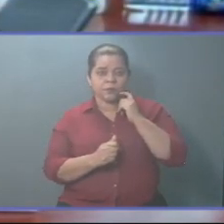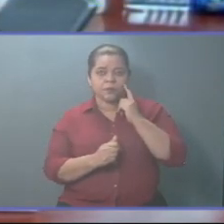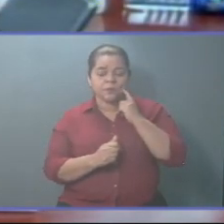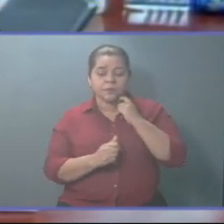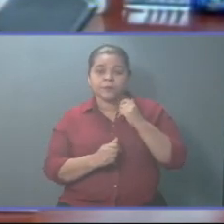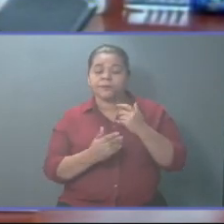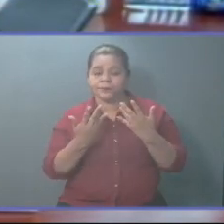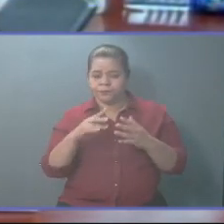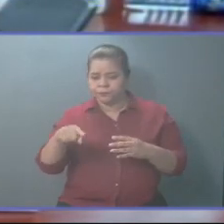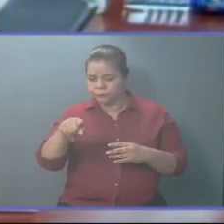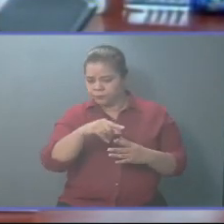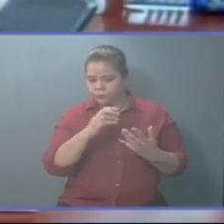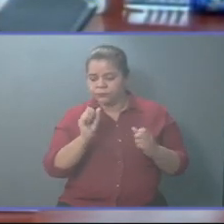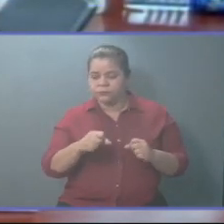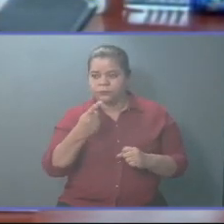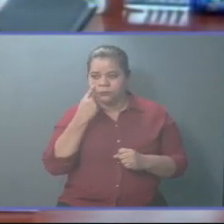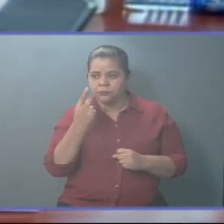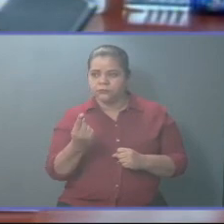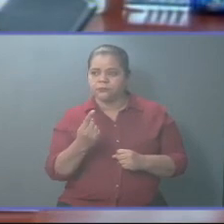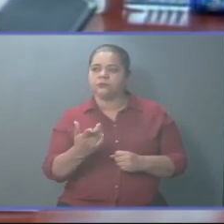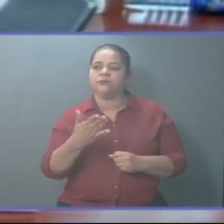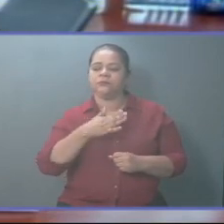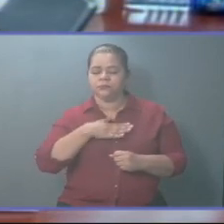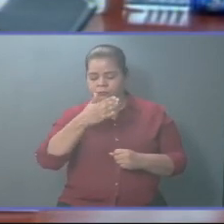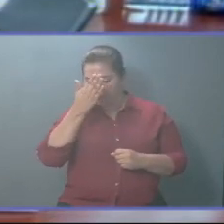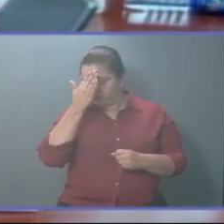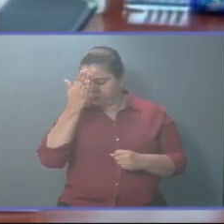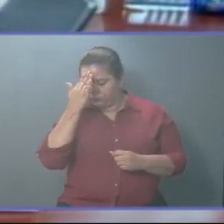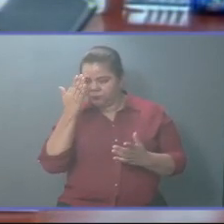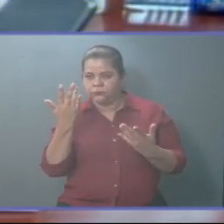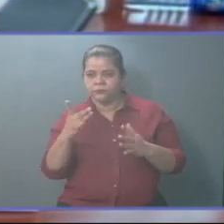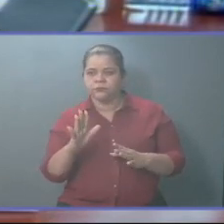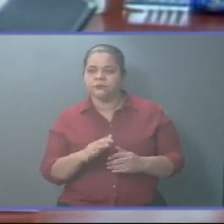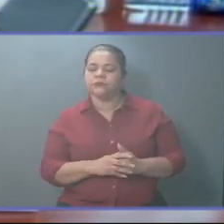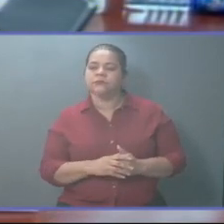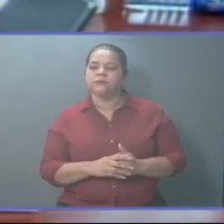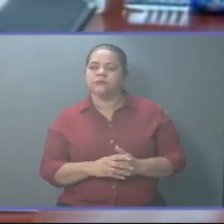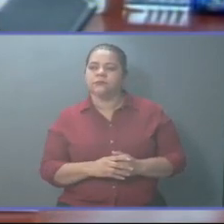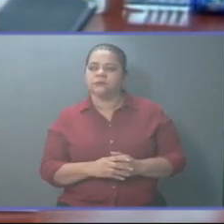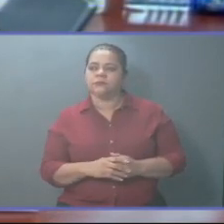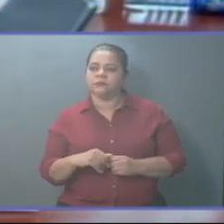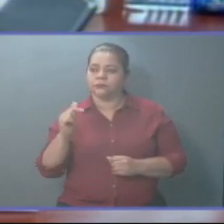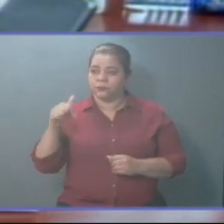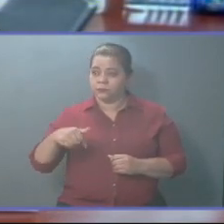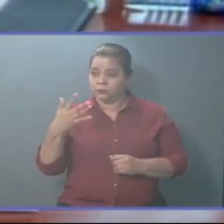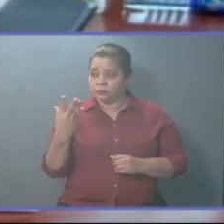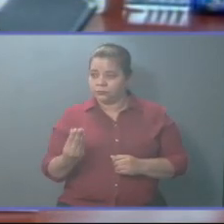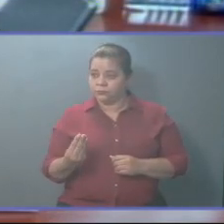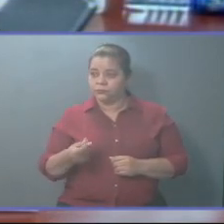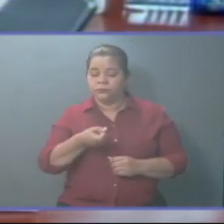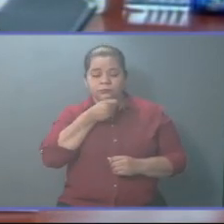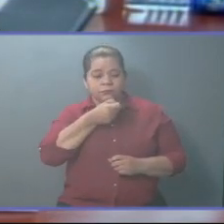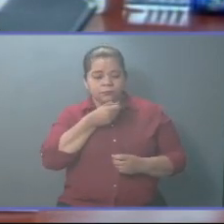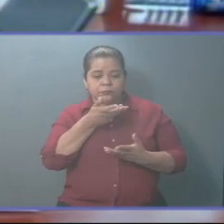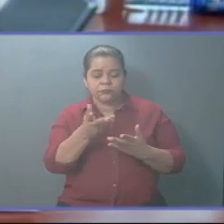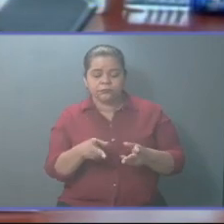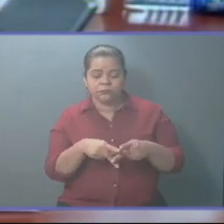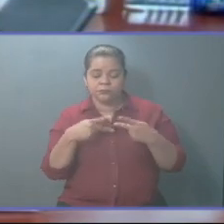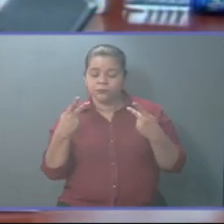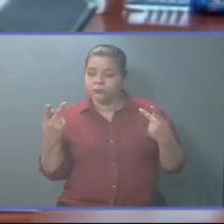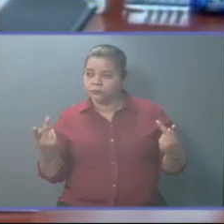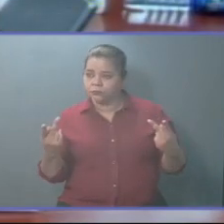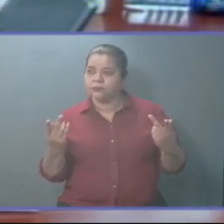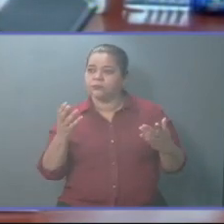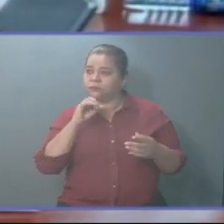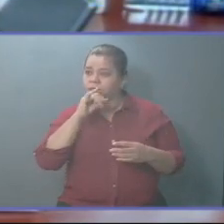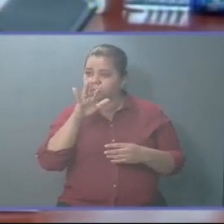Y ustedes lo van a poder ver y seguramente ya lo advierten. Hoy mismo hay una publicación de un periódico que ya